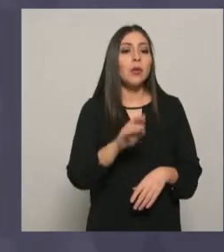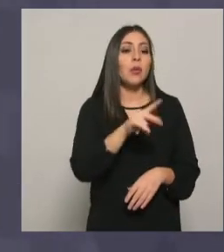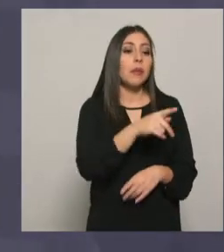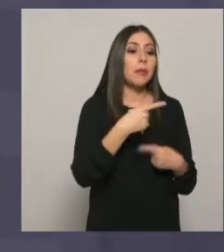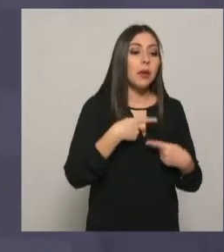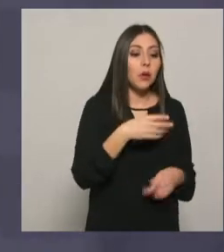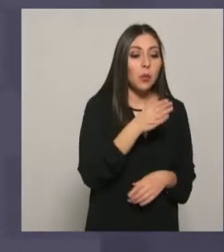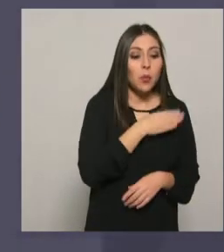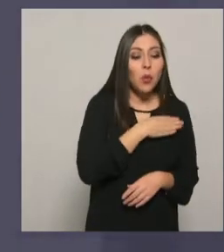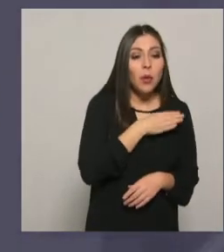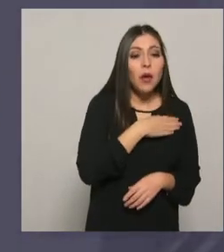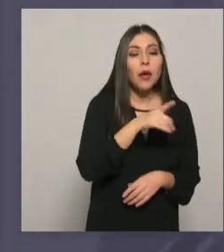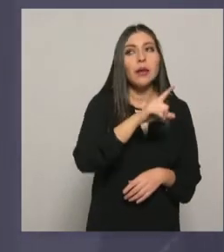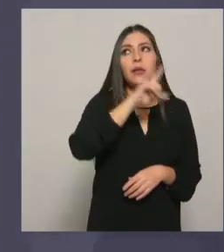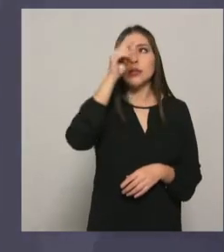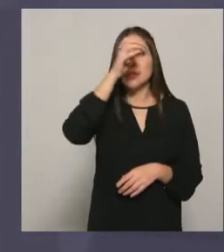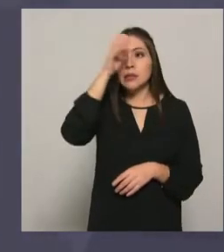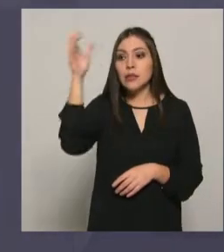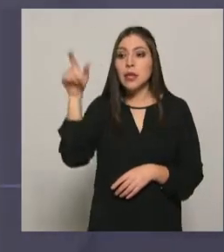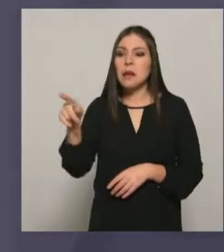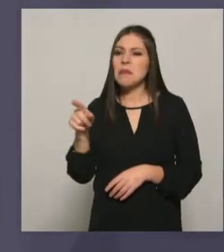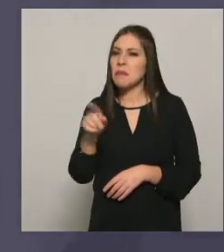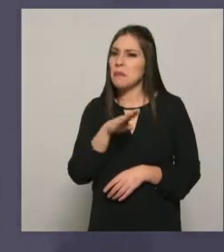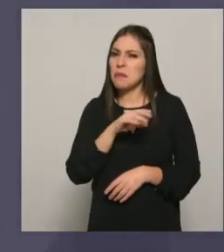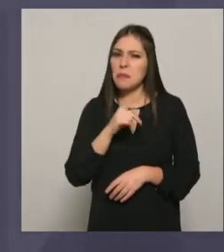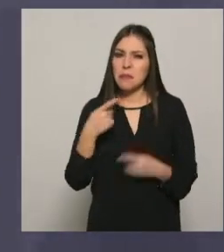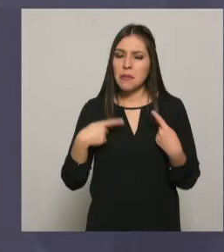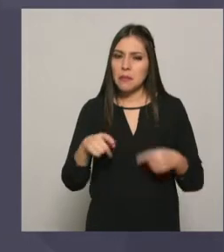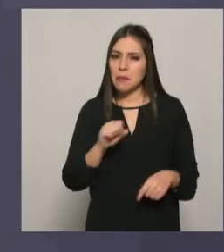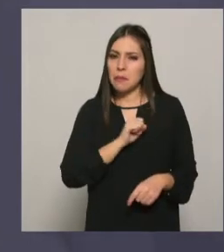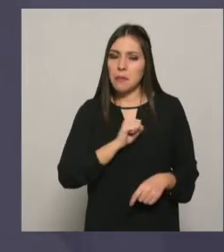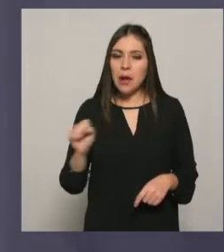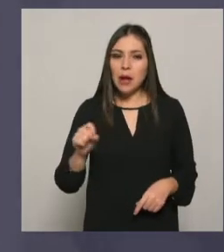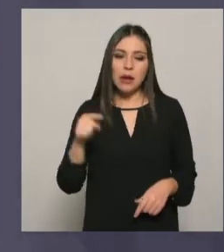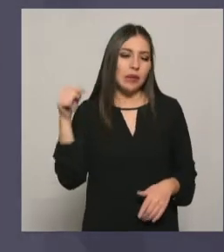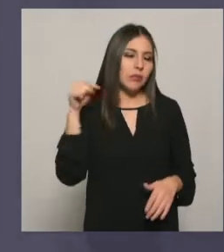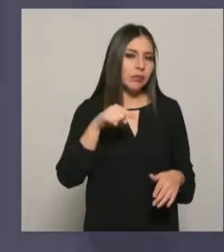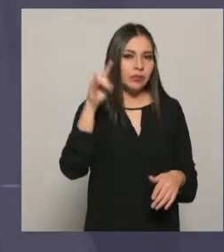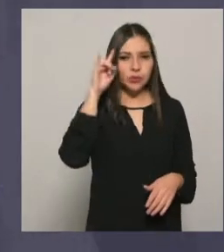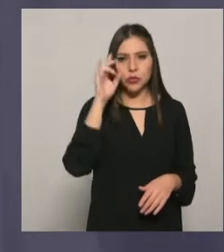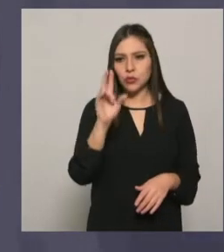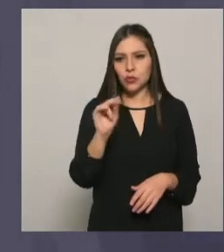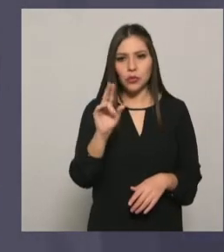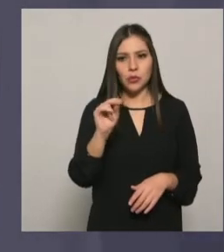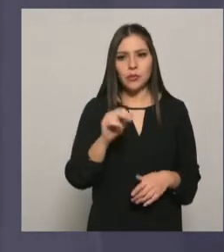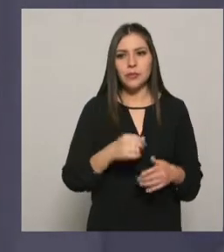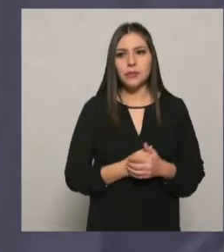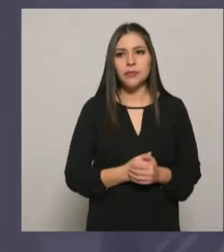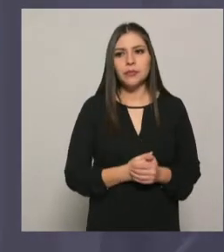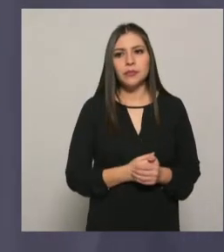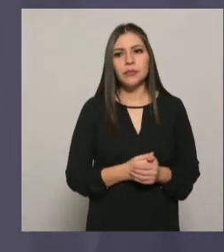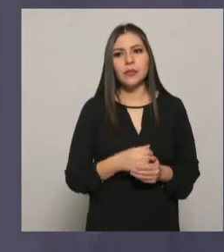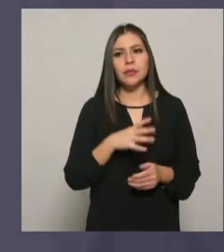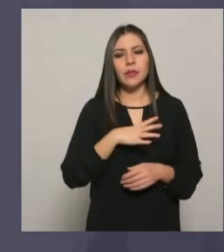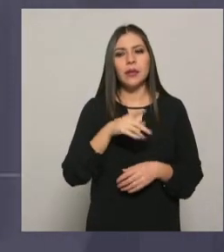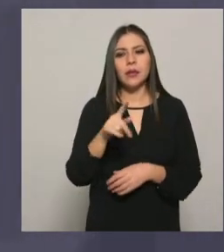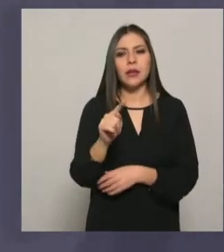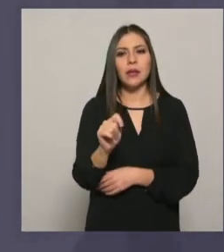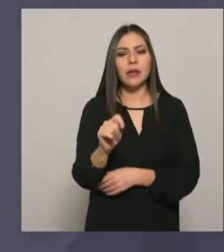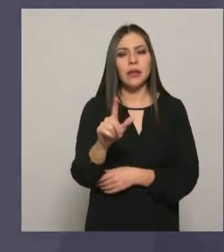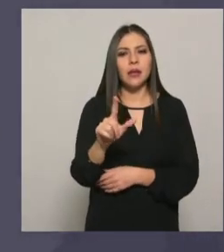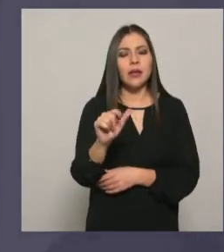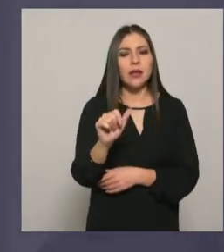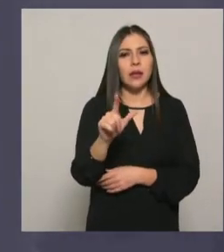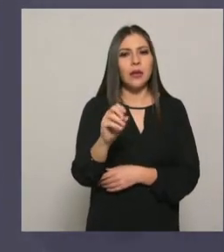y se fueran al cielo y fueran malos y se fueran al infierno. Entonces tenemos el Tlalocan. ¿Quiénes iban al